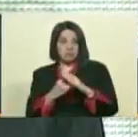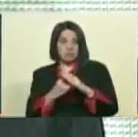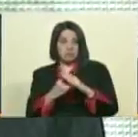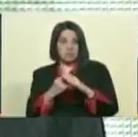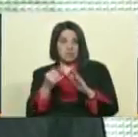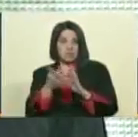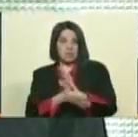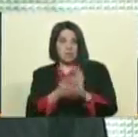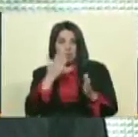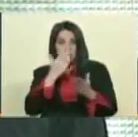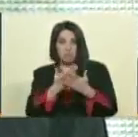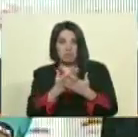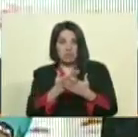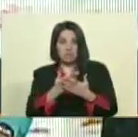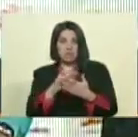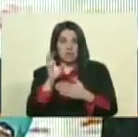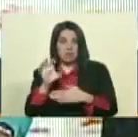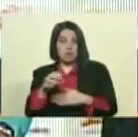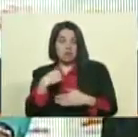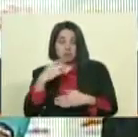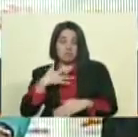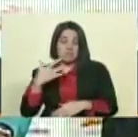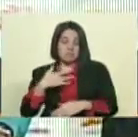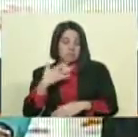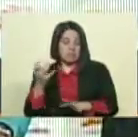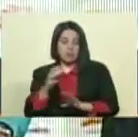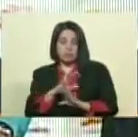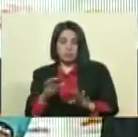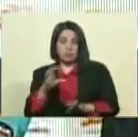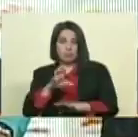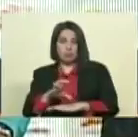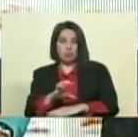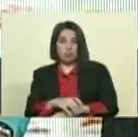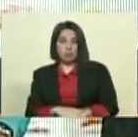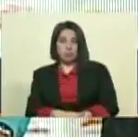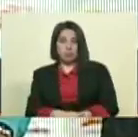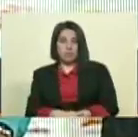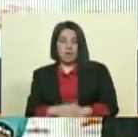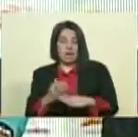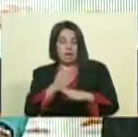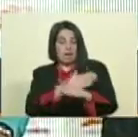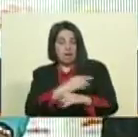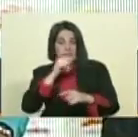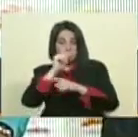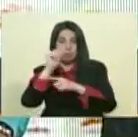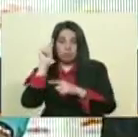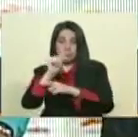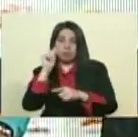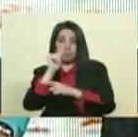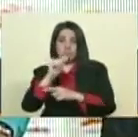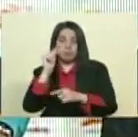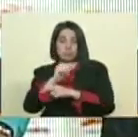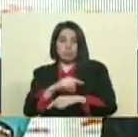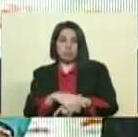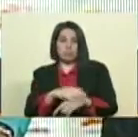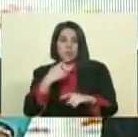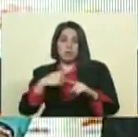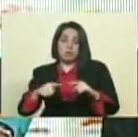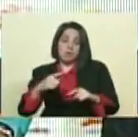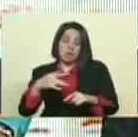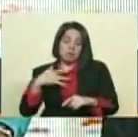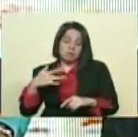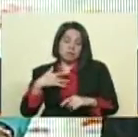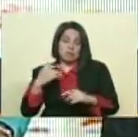Así lo digo frente al país, me siento culpable de no haber reaccionado a tiempo, pero también me siento